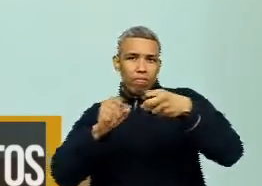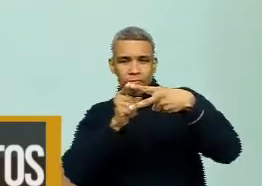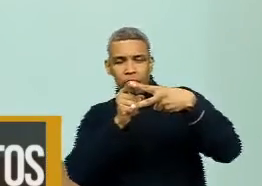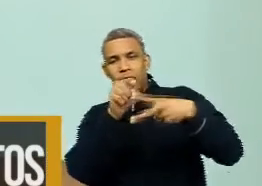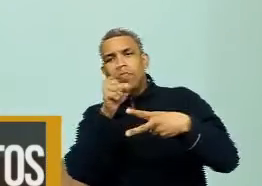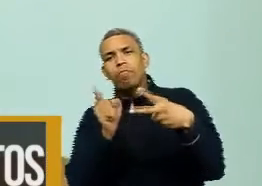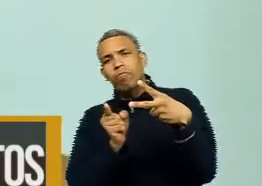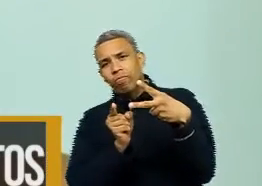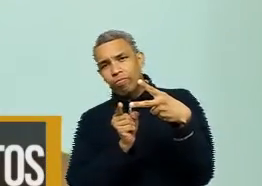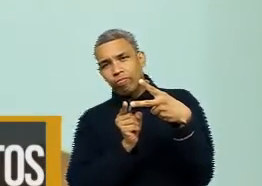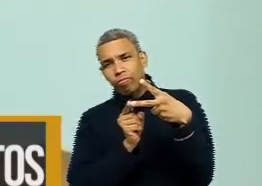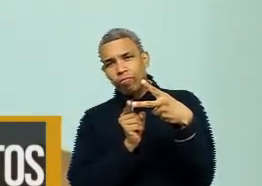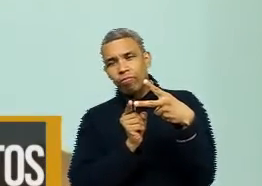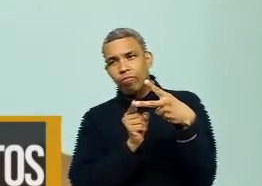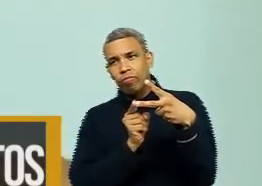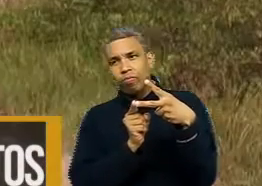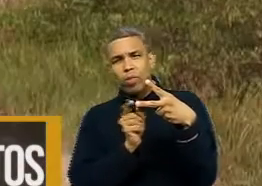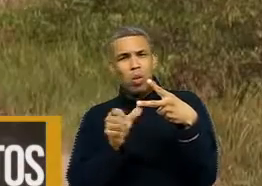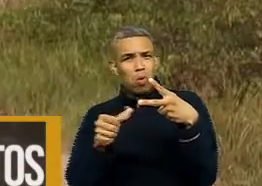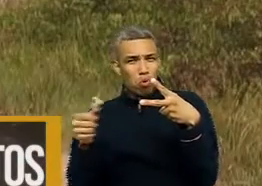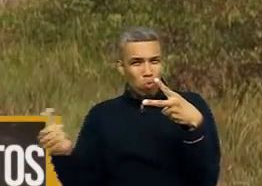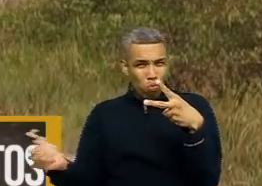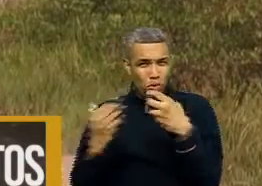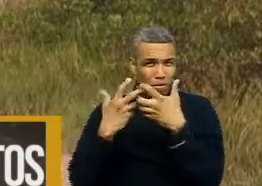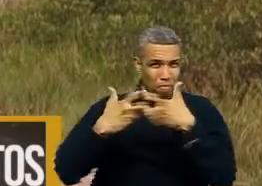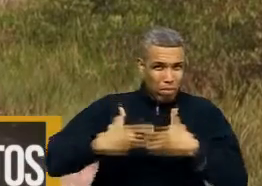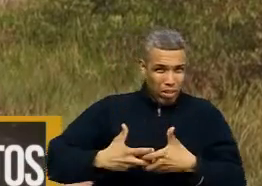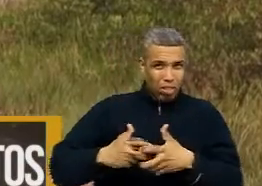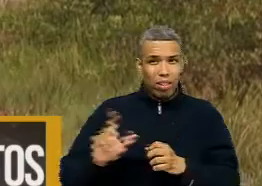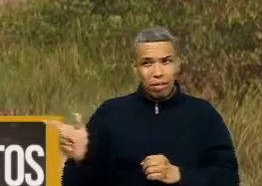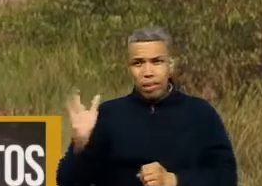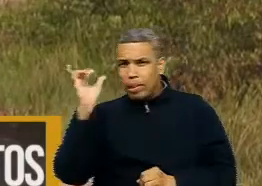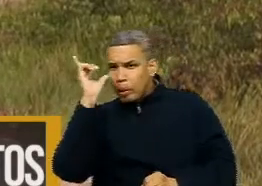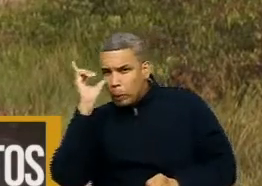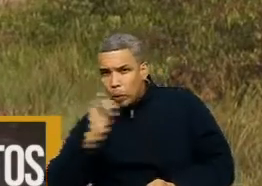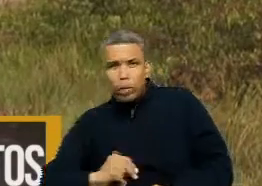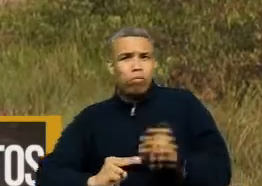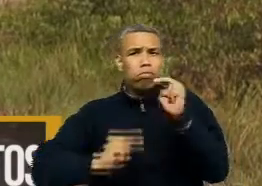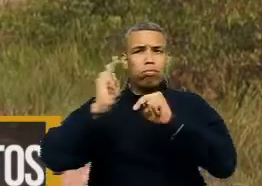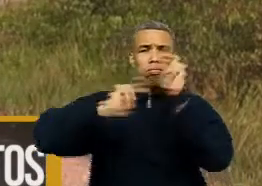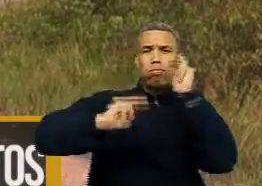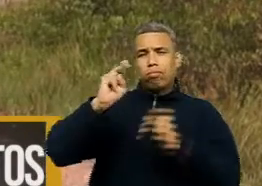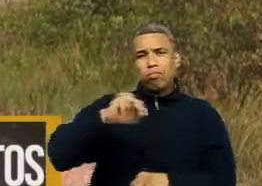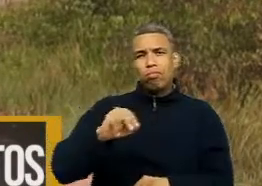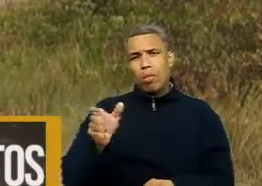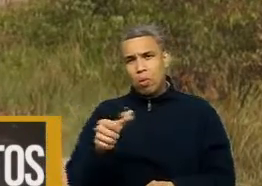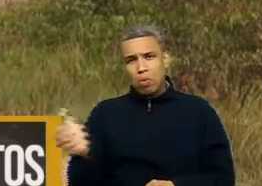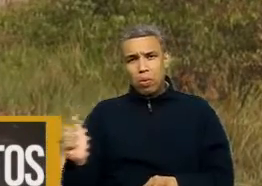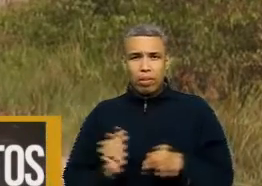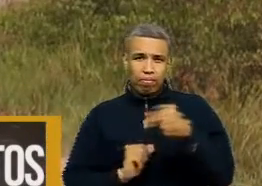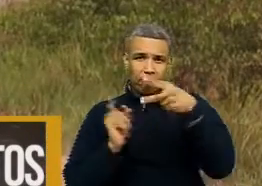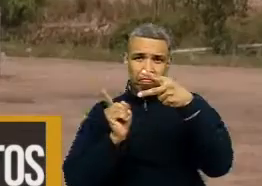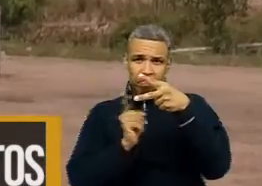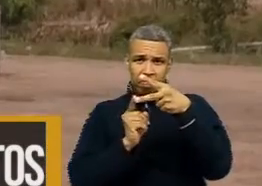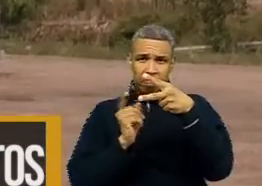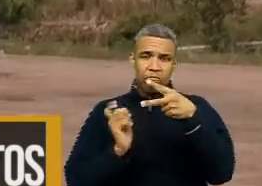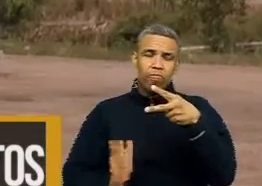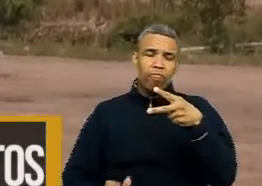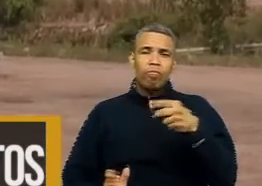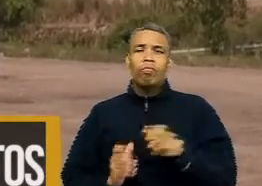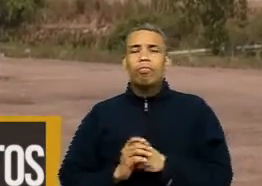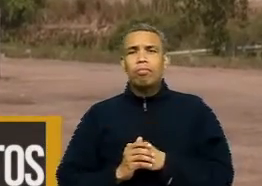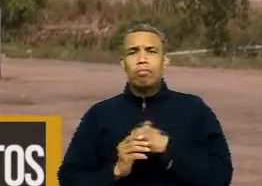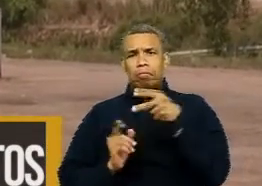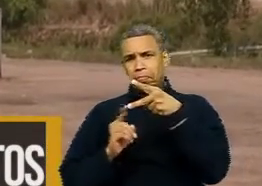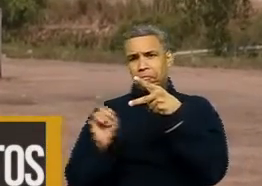son las locaciones, o sea, es una obra de ingeniería. Entonces, vemos con gran preocupación, y